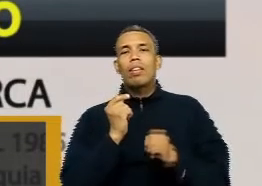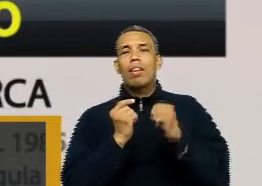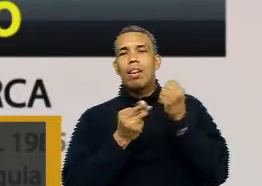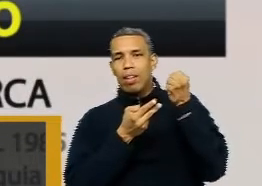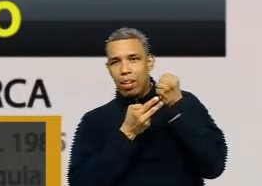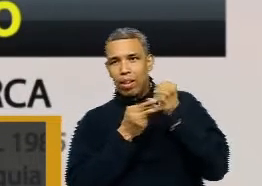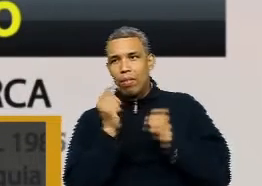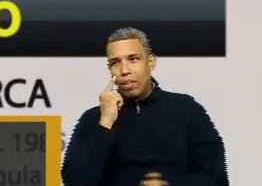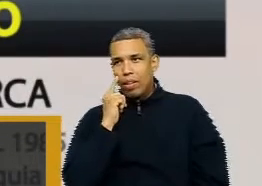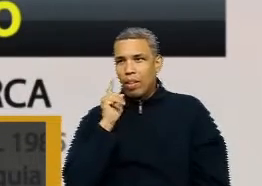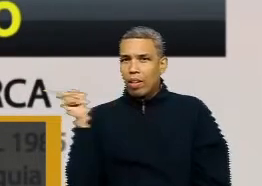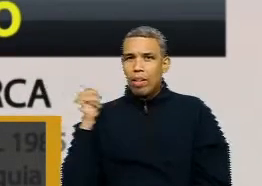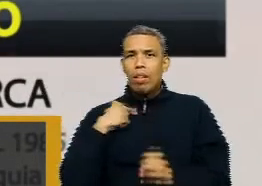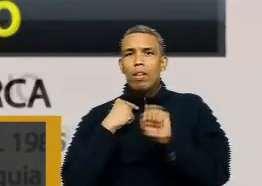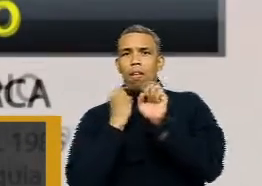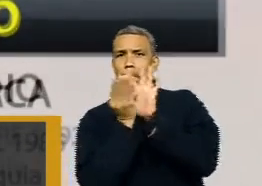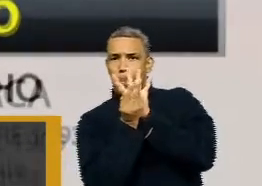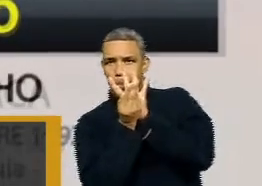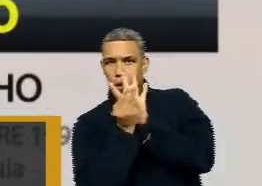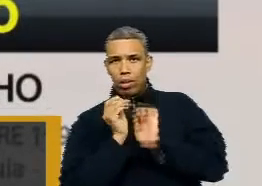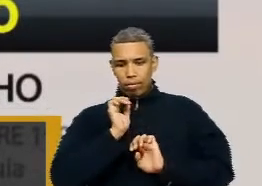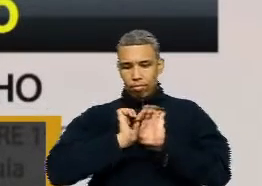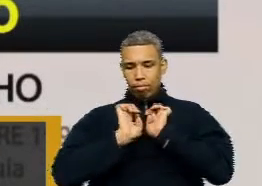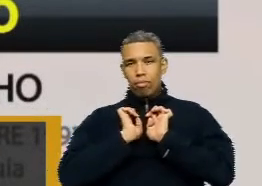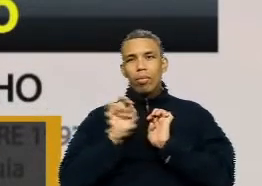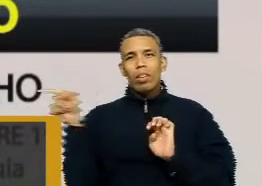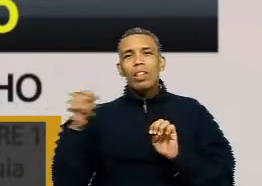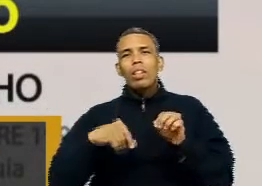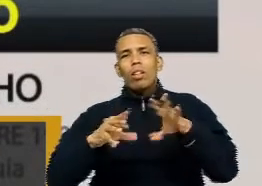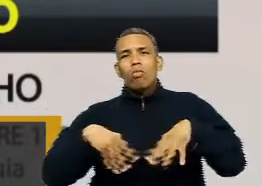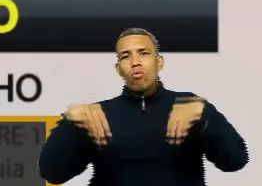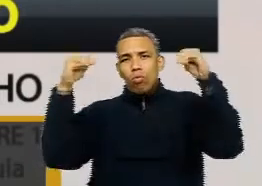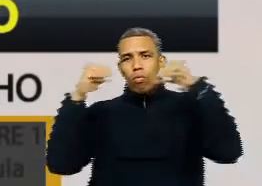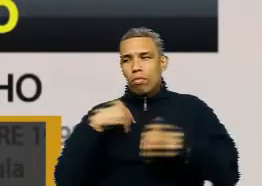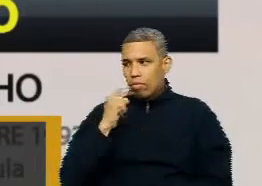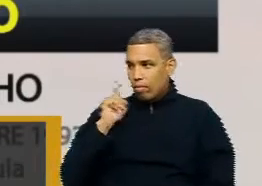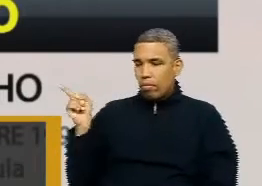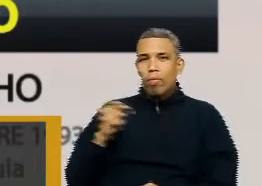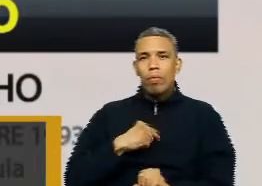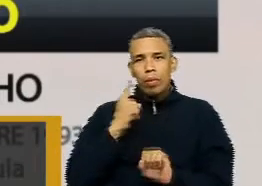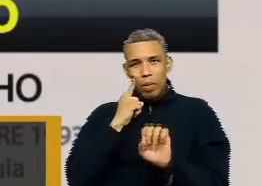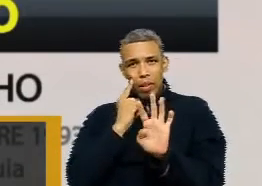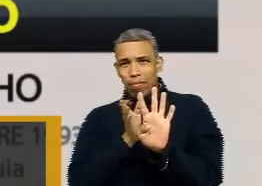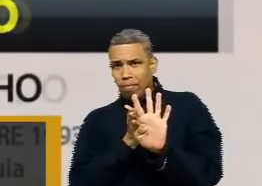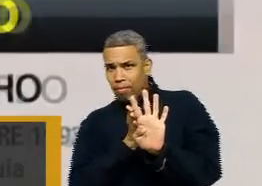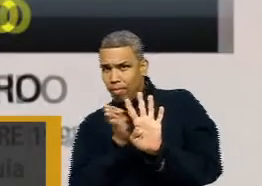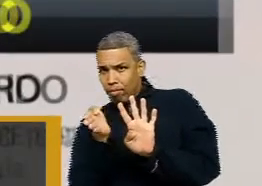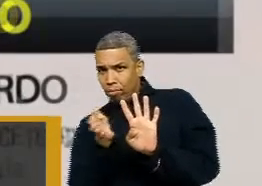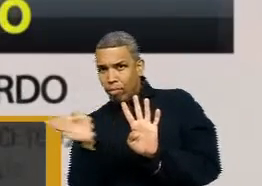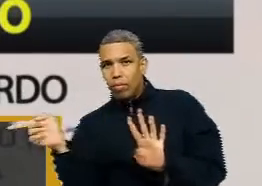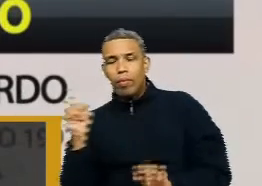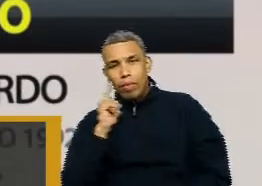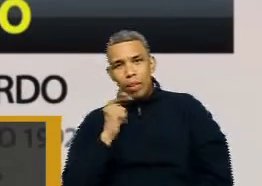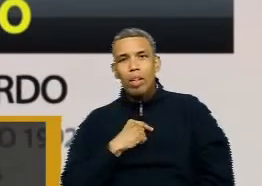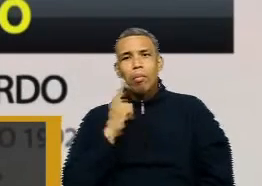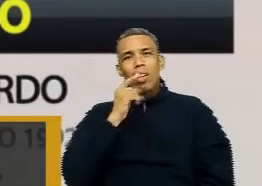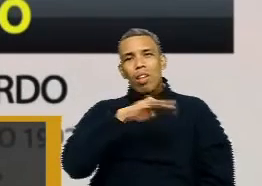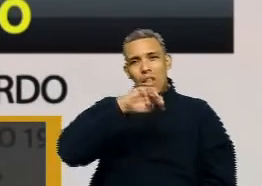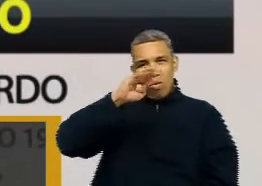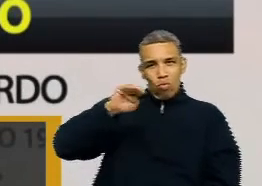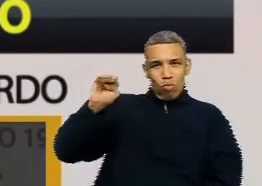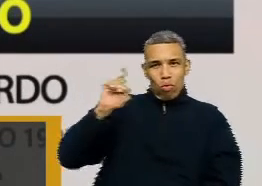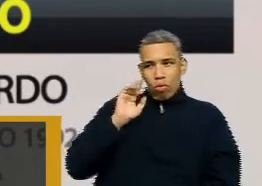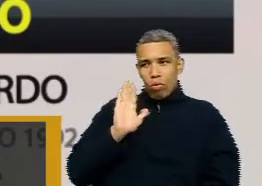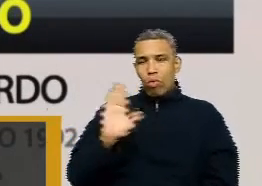de marca, 31 años, natural de Apartadó; Clemente Palacios Santos, extremo derecho, 23 años, de Carepa, Antioquia; Jainer Acevedo Ruiz,